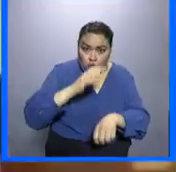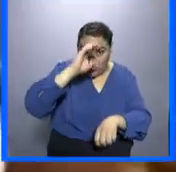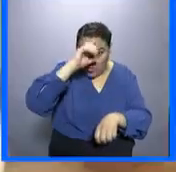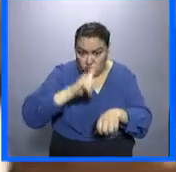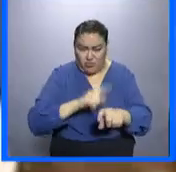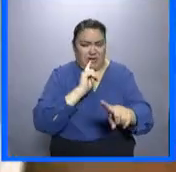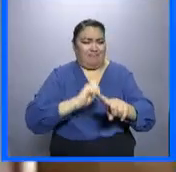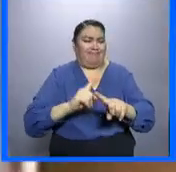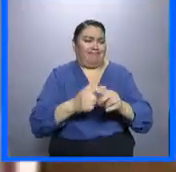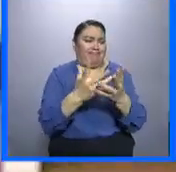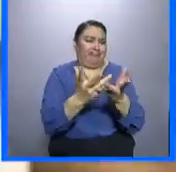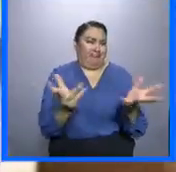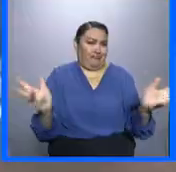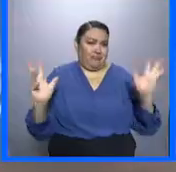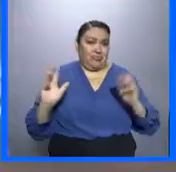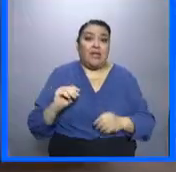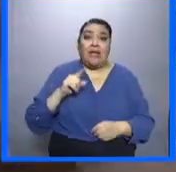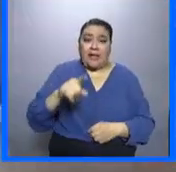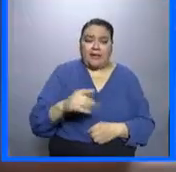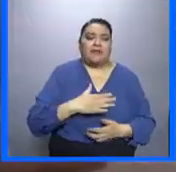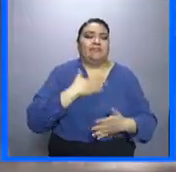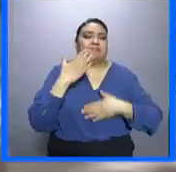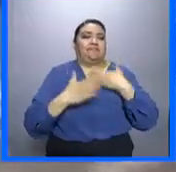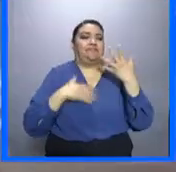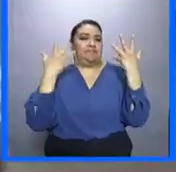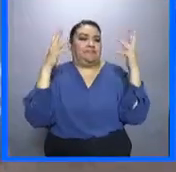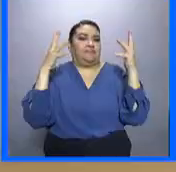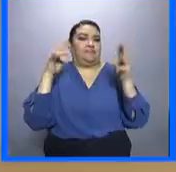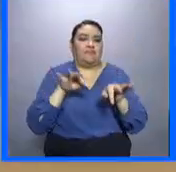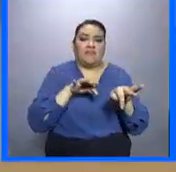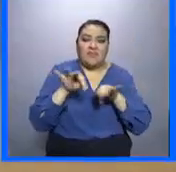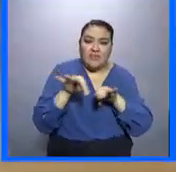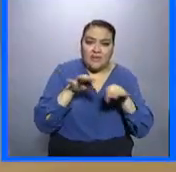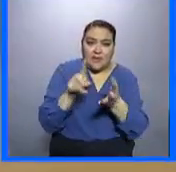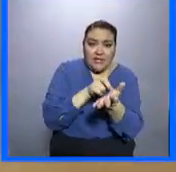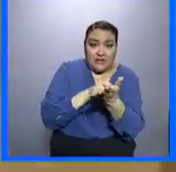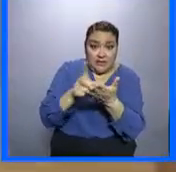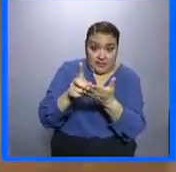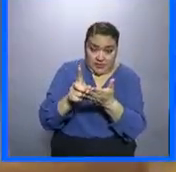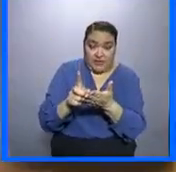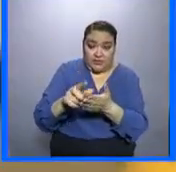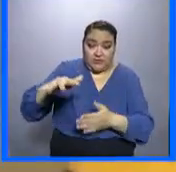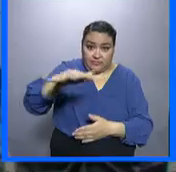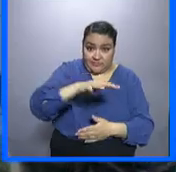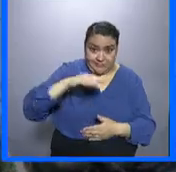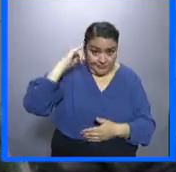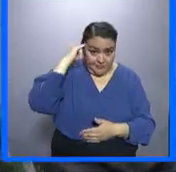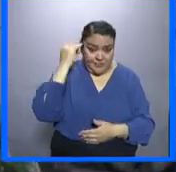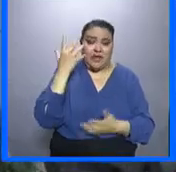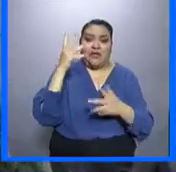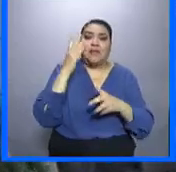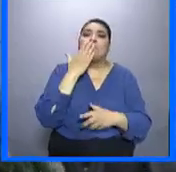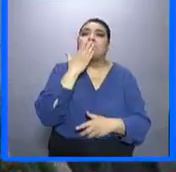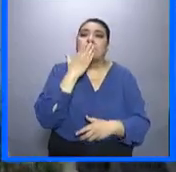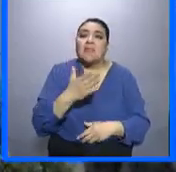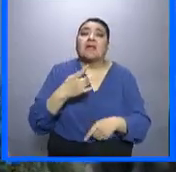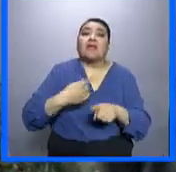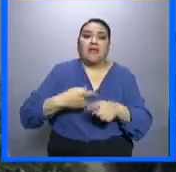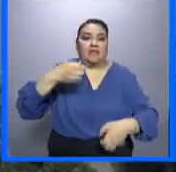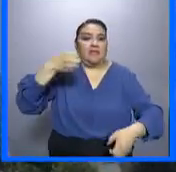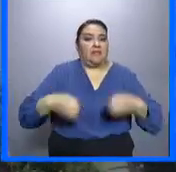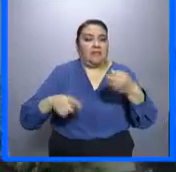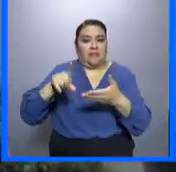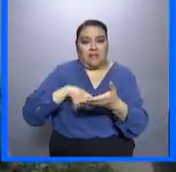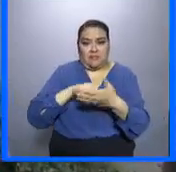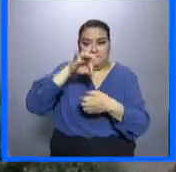multiculturalidad. Celebraron el trabajo realizado sobre el reconocimiento de los derechos de este sector de la población por parte del Tribunal